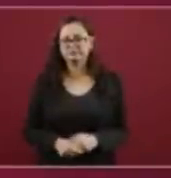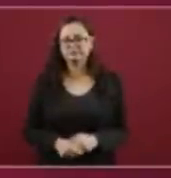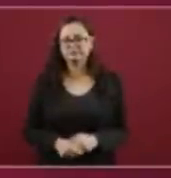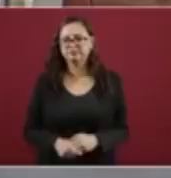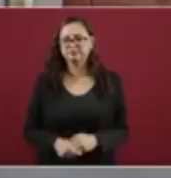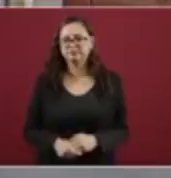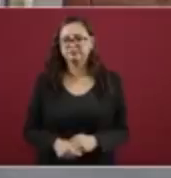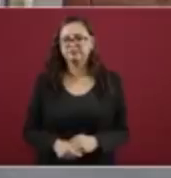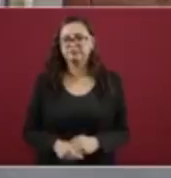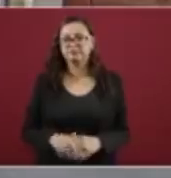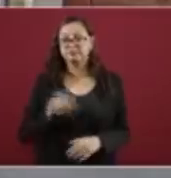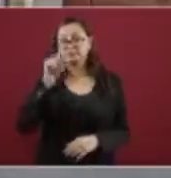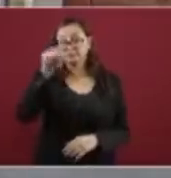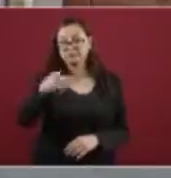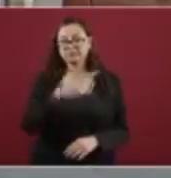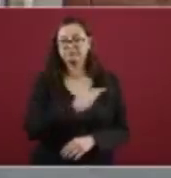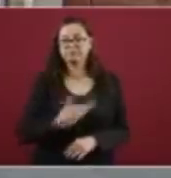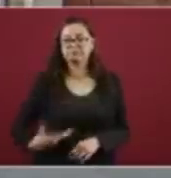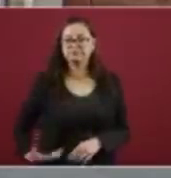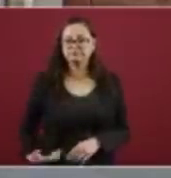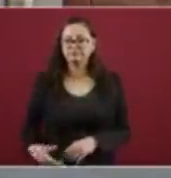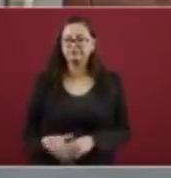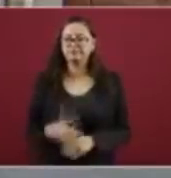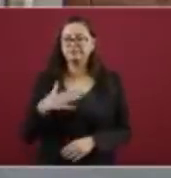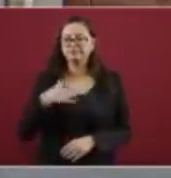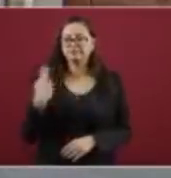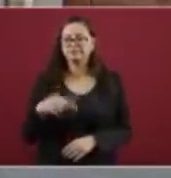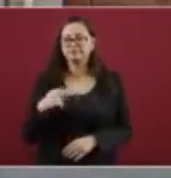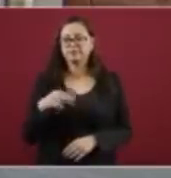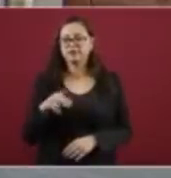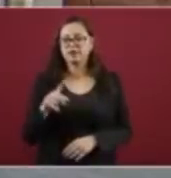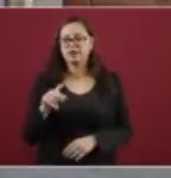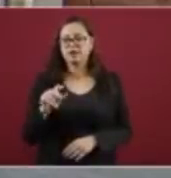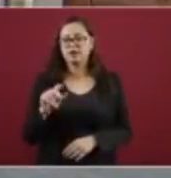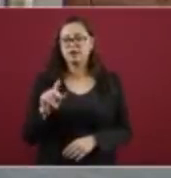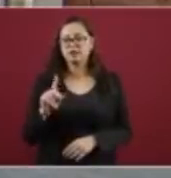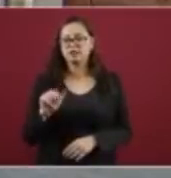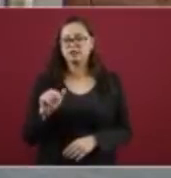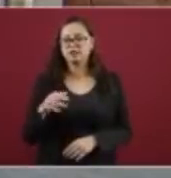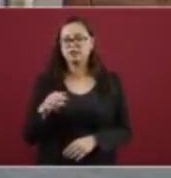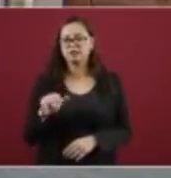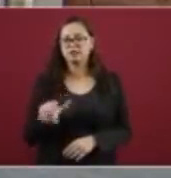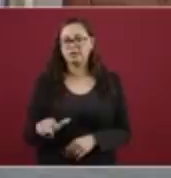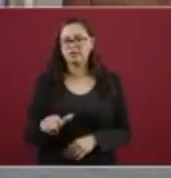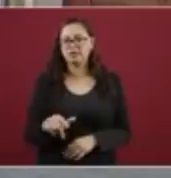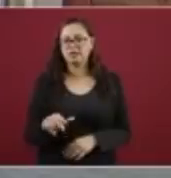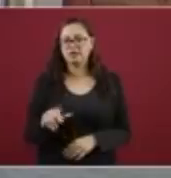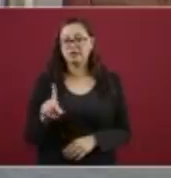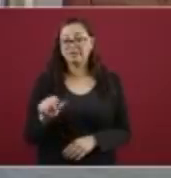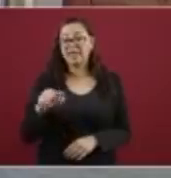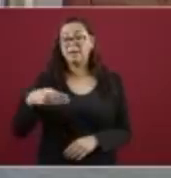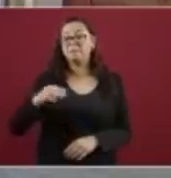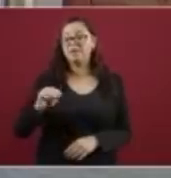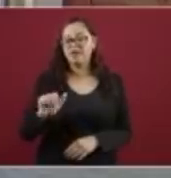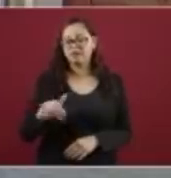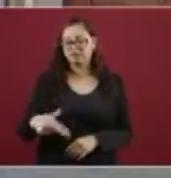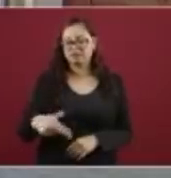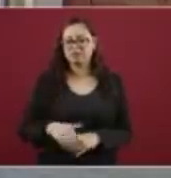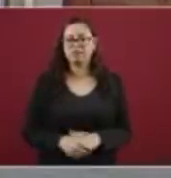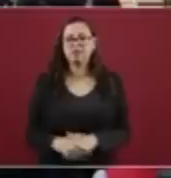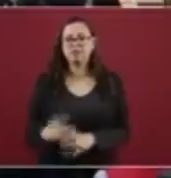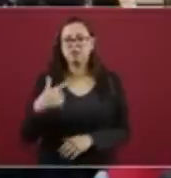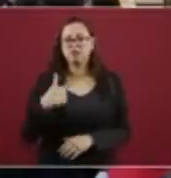Sí, señor presidente, Demián Duarte, de Pasión por los Negocios, Proyecto Puente, Política y Rock and Roll Radio. Vengo de